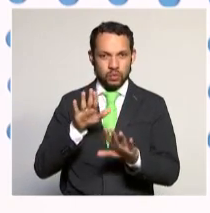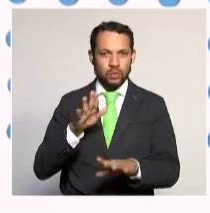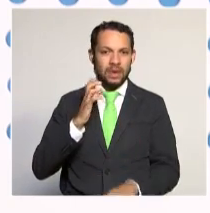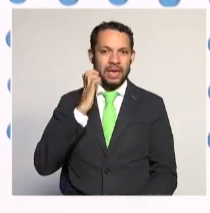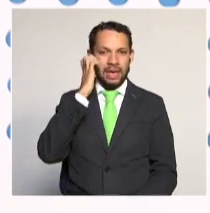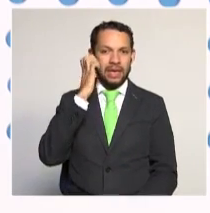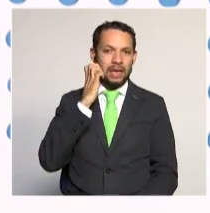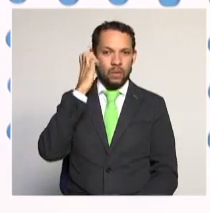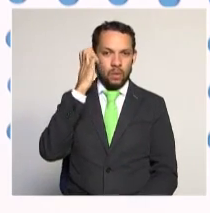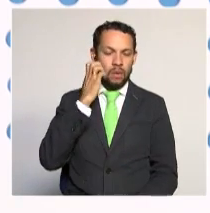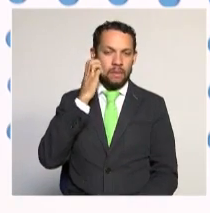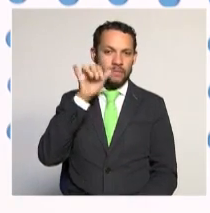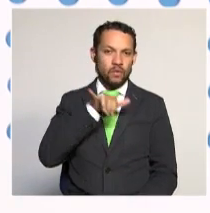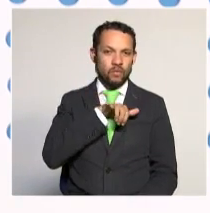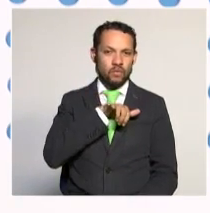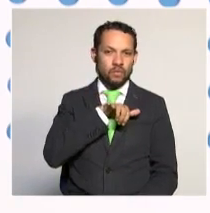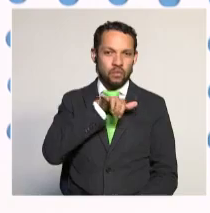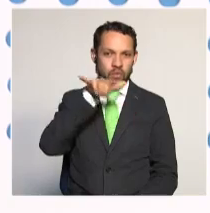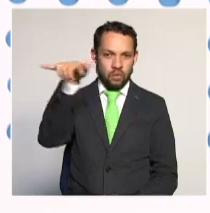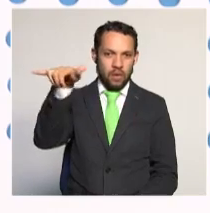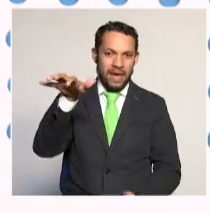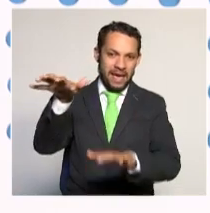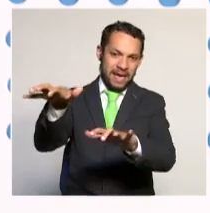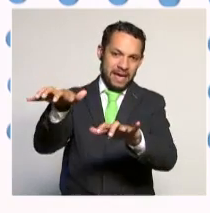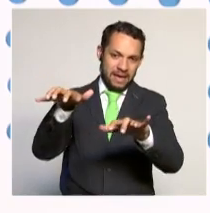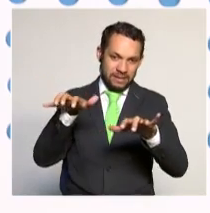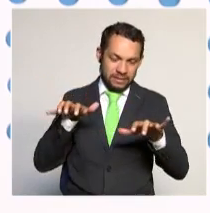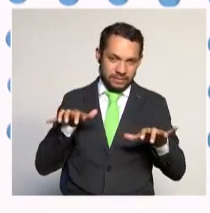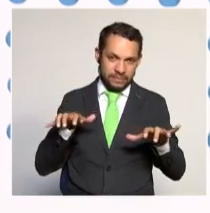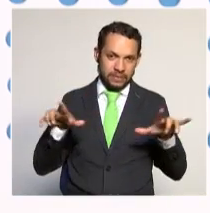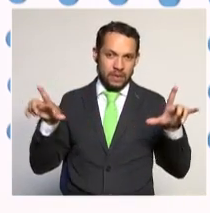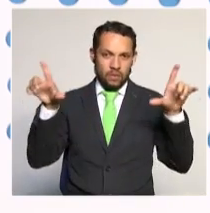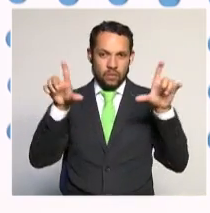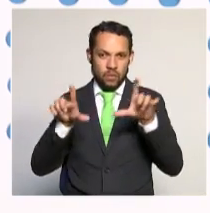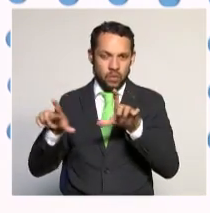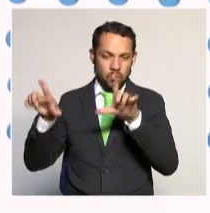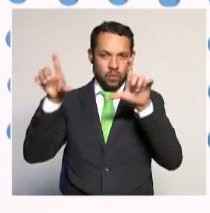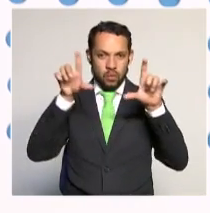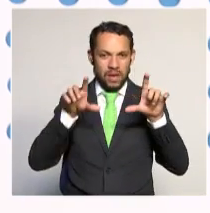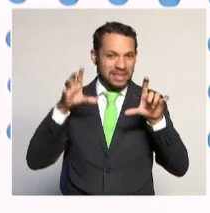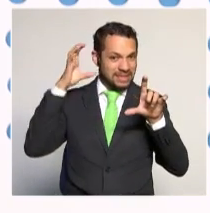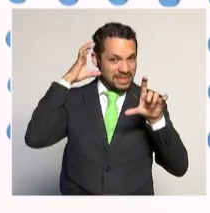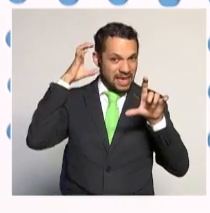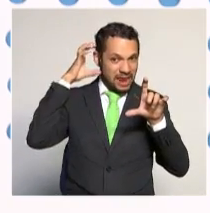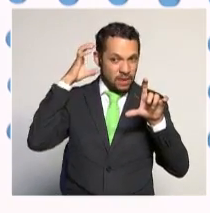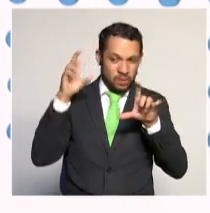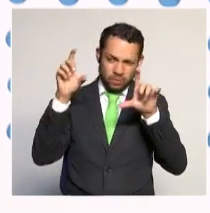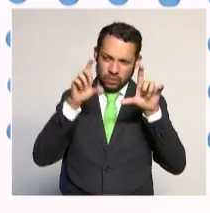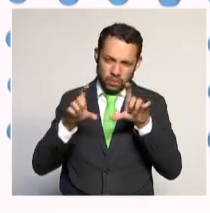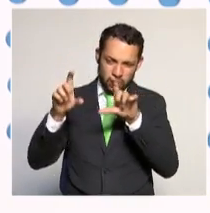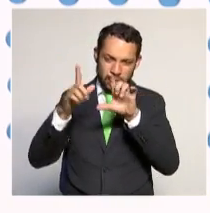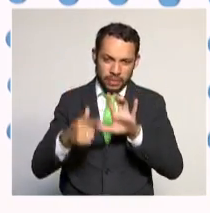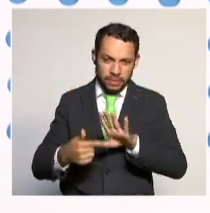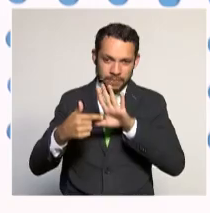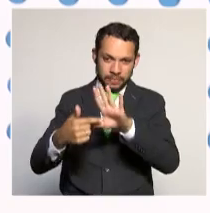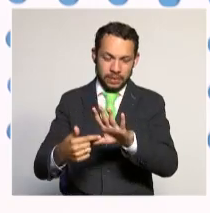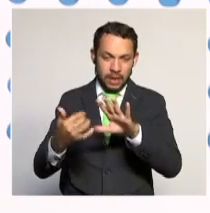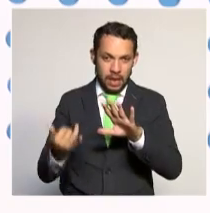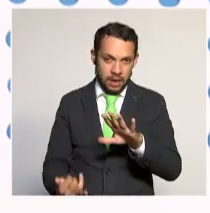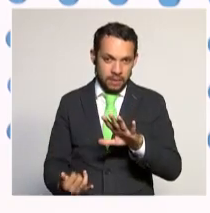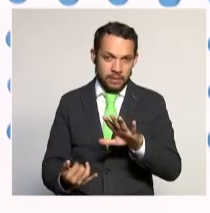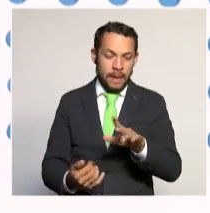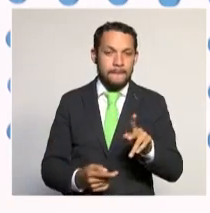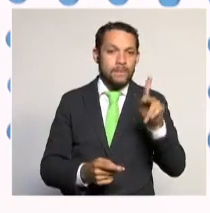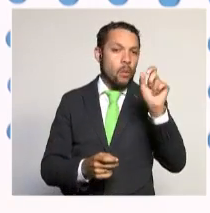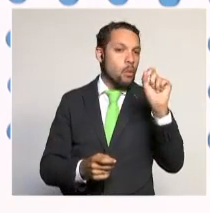el 7º Congreso Europeo de Neuroimagen, un trabajo que realizamos con una persona, infortunadamente llamamos el caso de